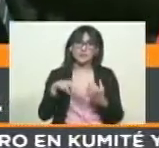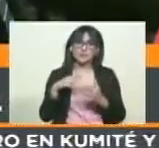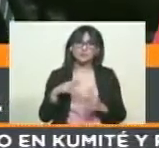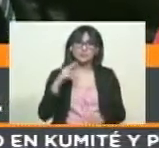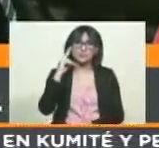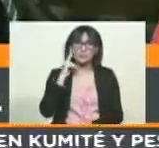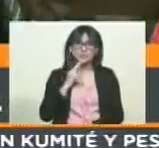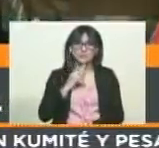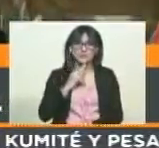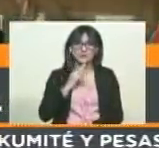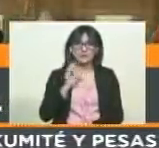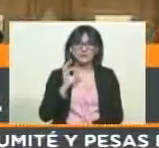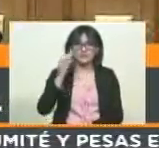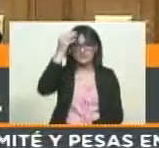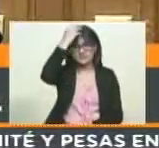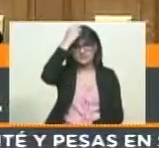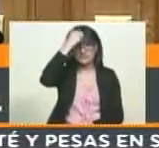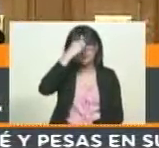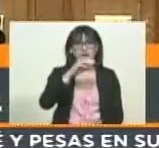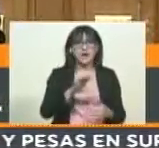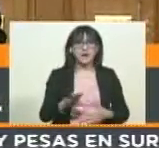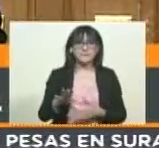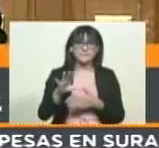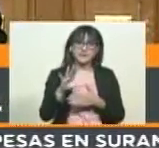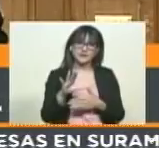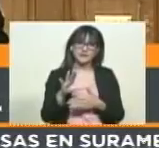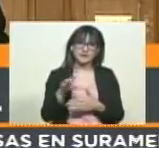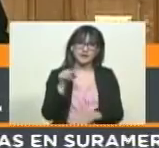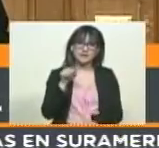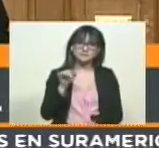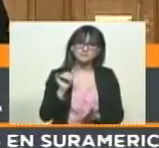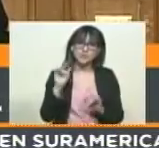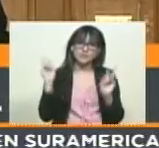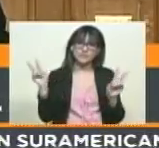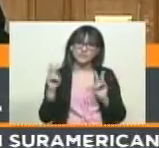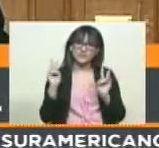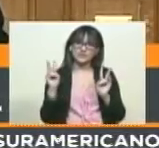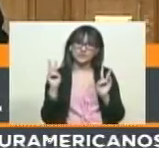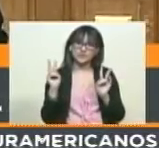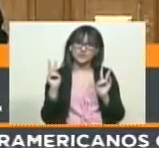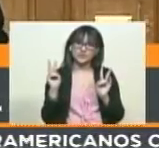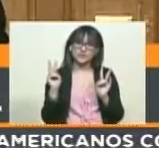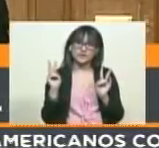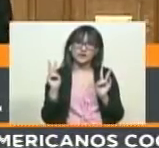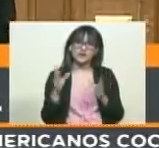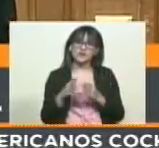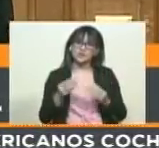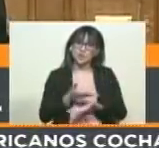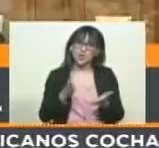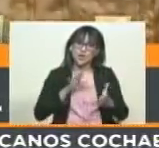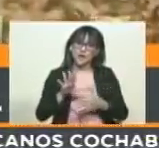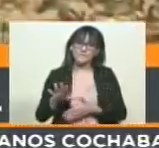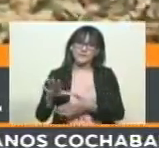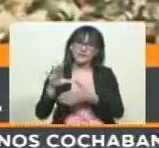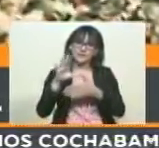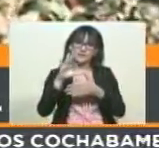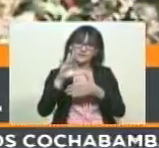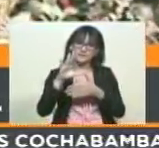bolivariana y también para nuestra América. Esa victoria de ustedes es una victoria de toda nuestra América.